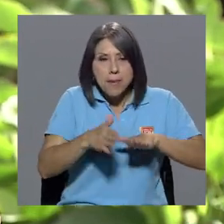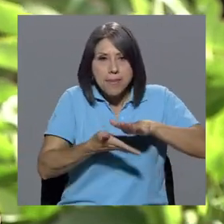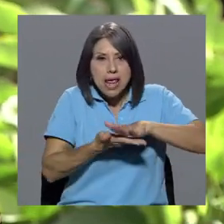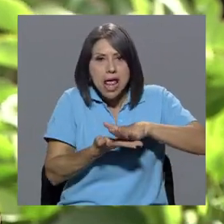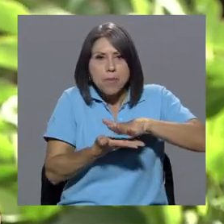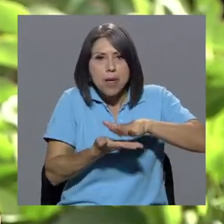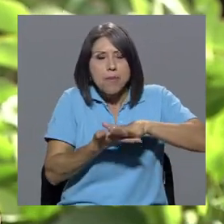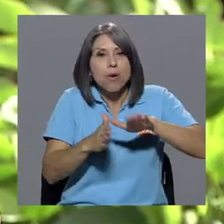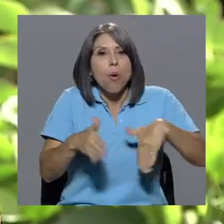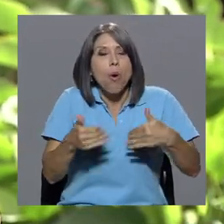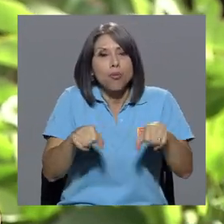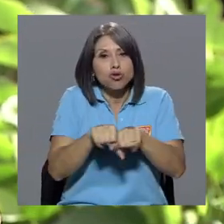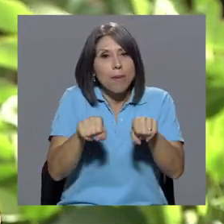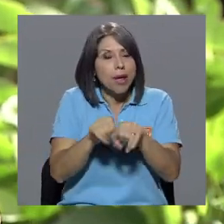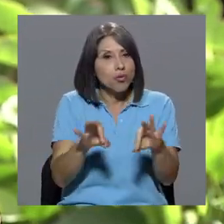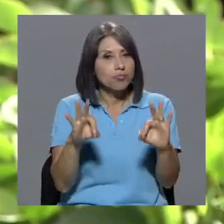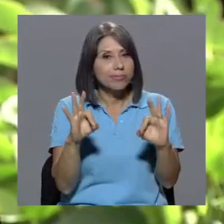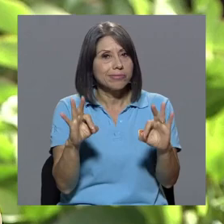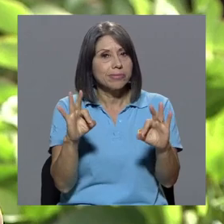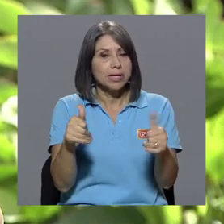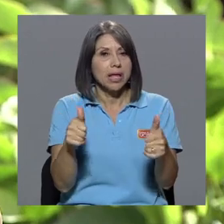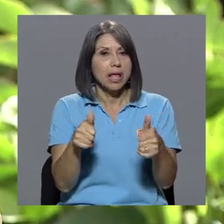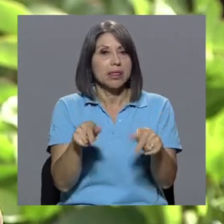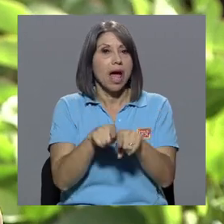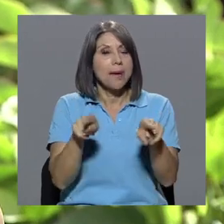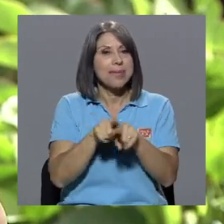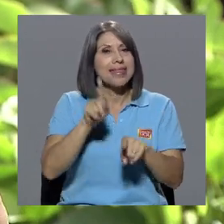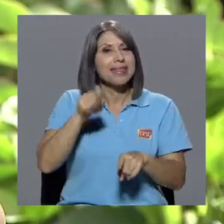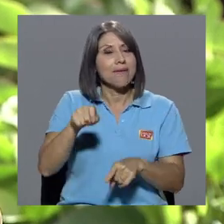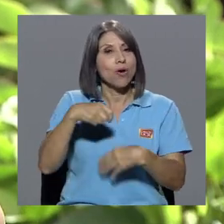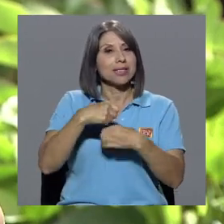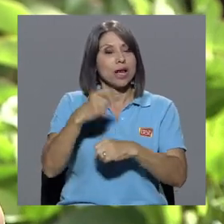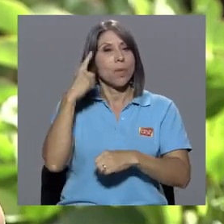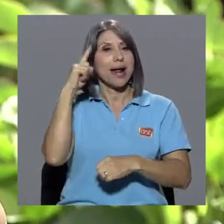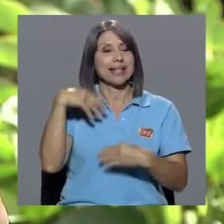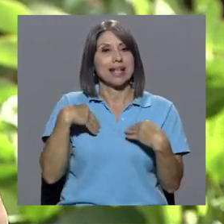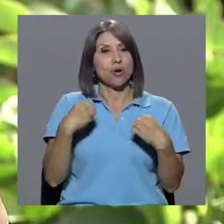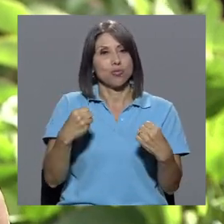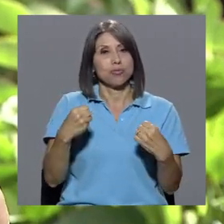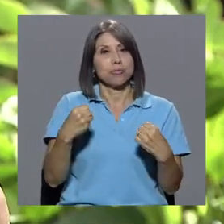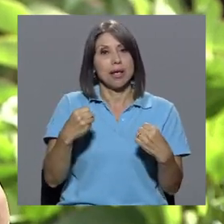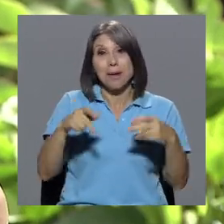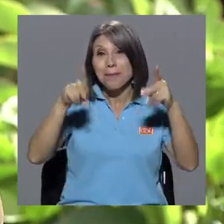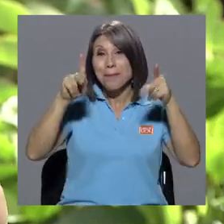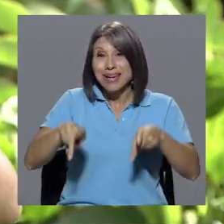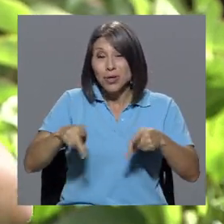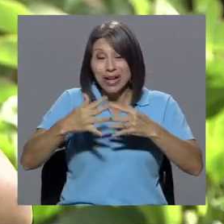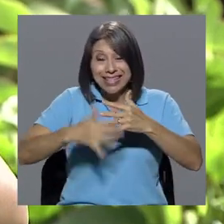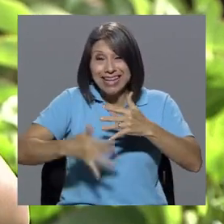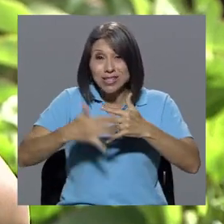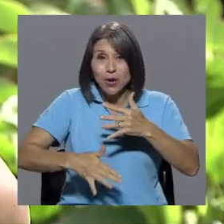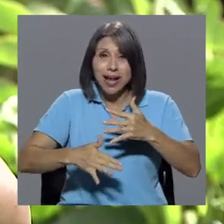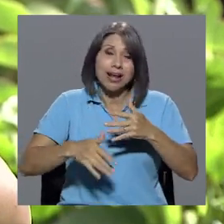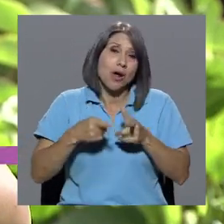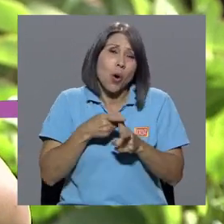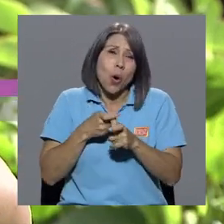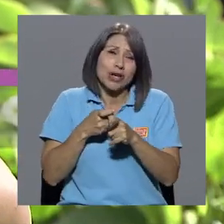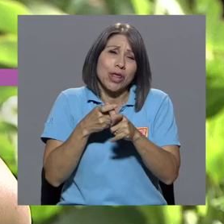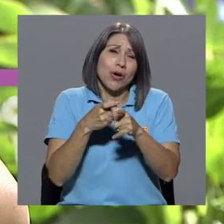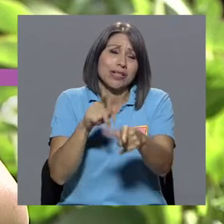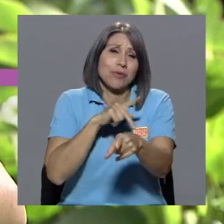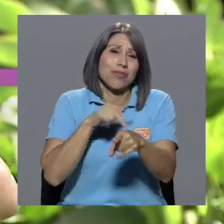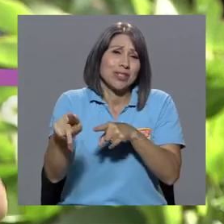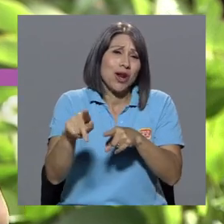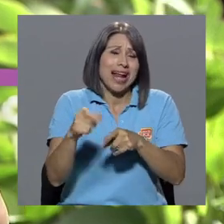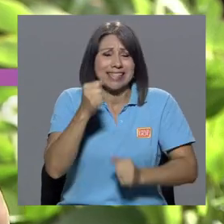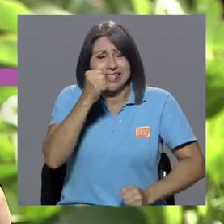tener un buen calzado y por supuesto también pues, estar consciente que lo hago por salud. Ya los que se lesionan son los corredores profesionales, que